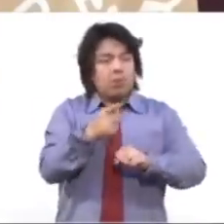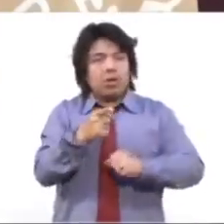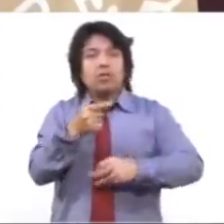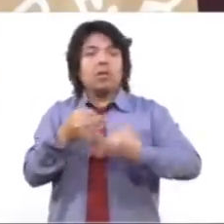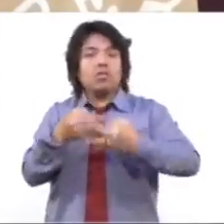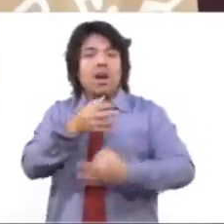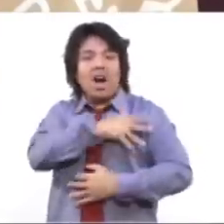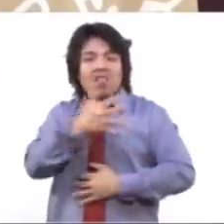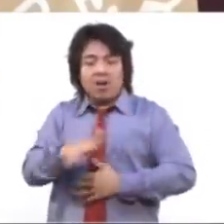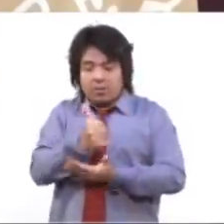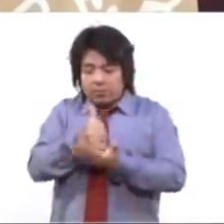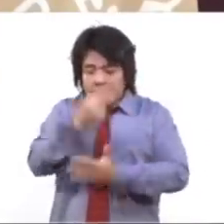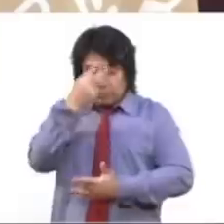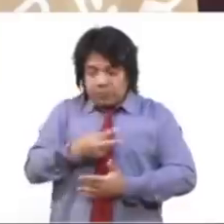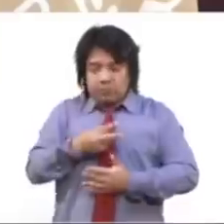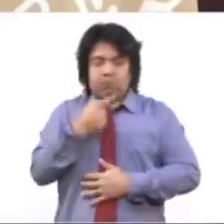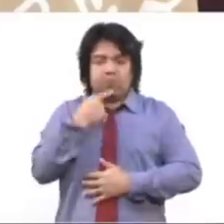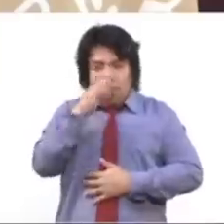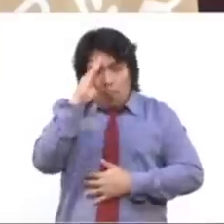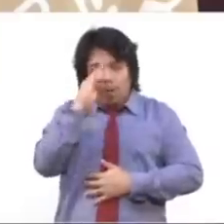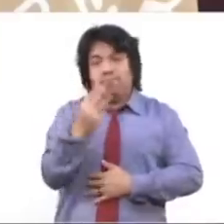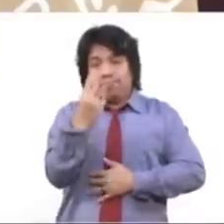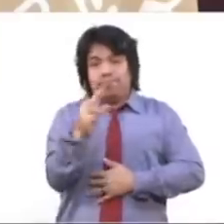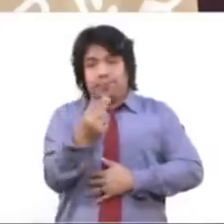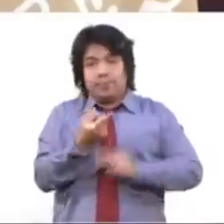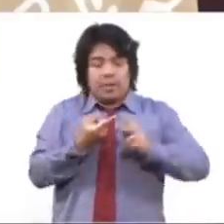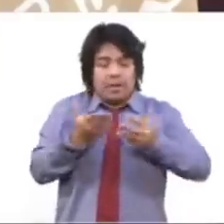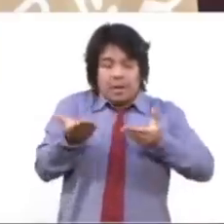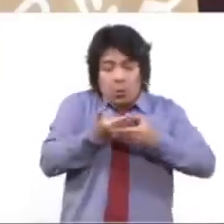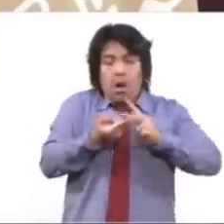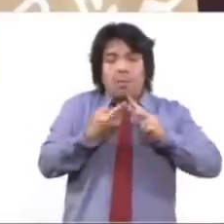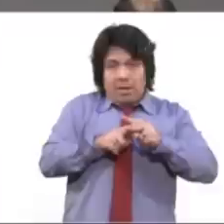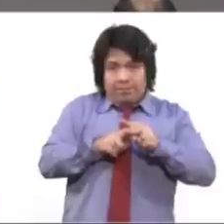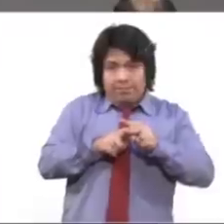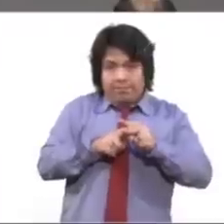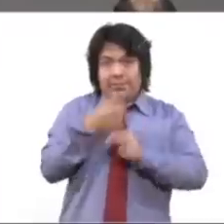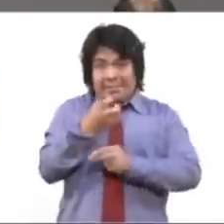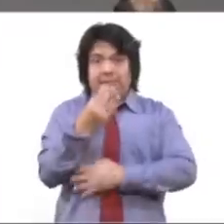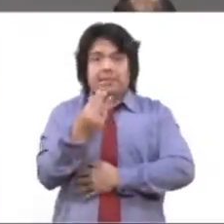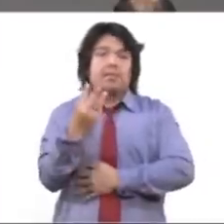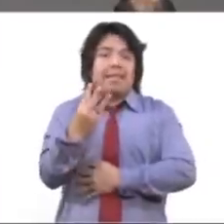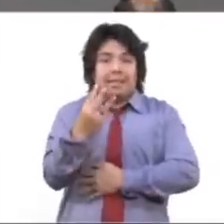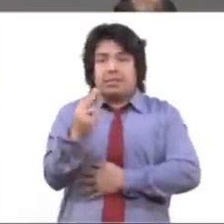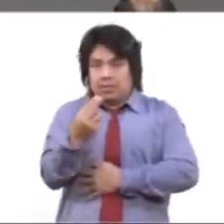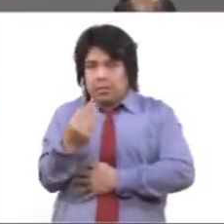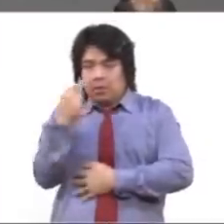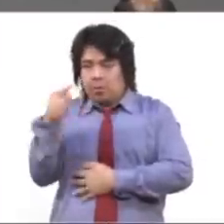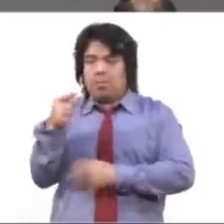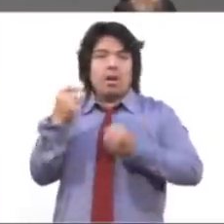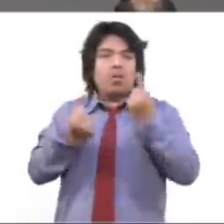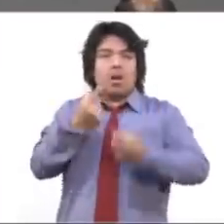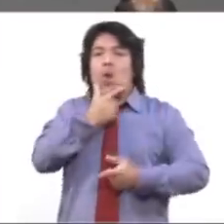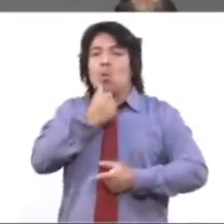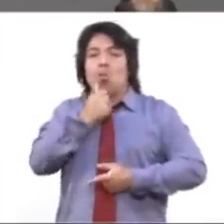carpeta de investigación el 3 de noviembre. El mismo 3 de noviembre, agentes de la Policía de Investigación se trasladan al